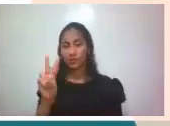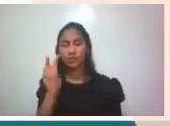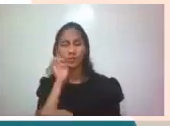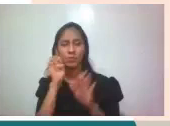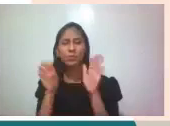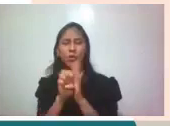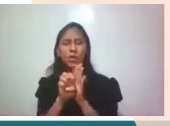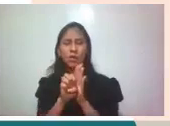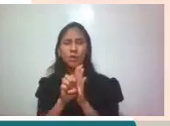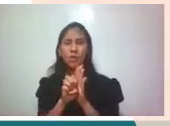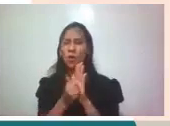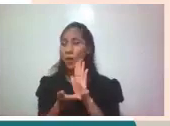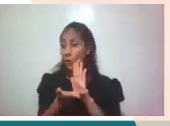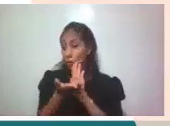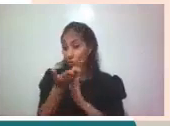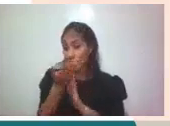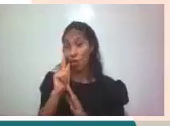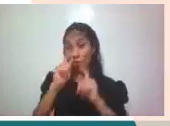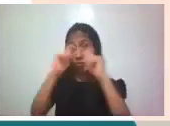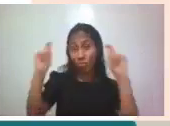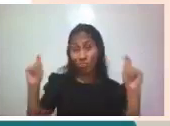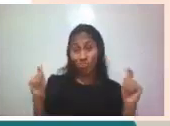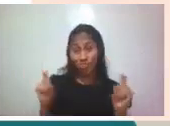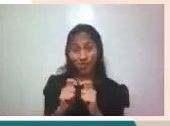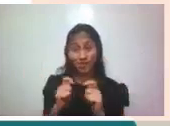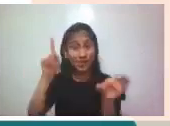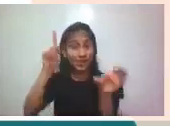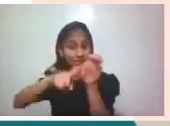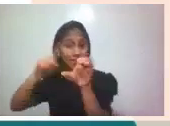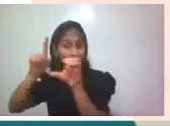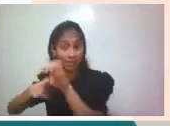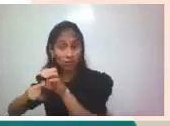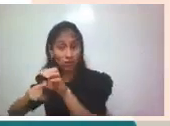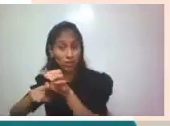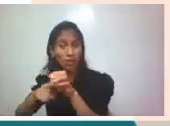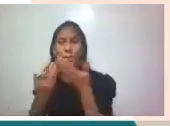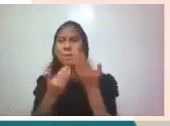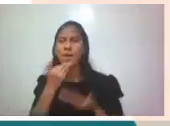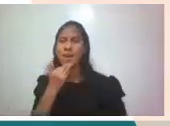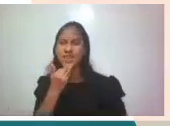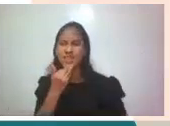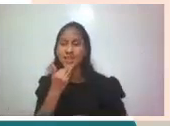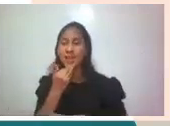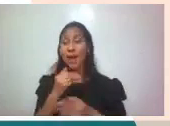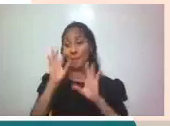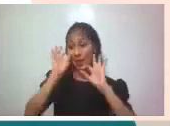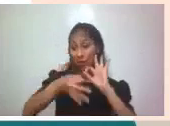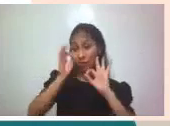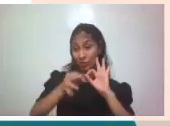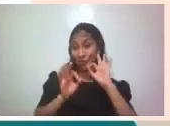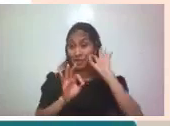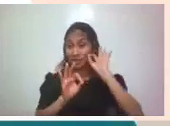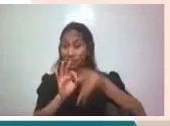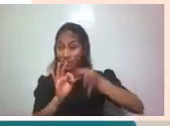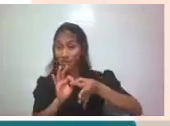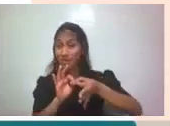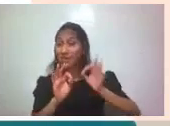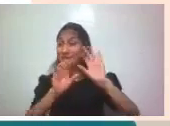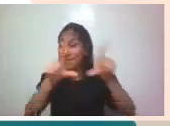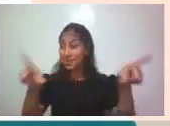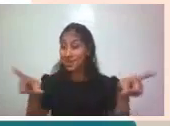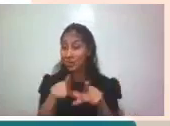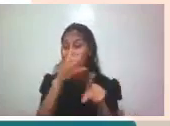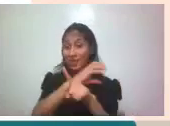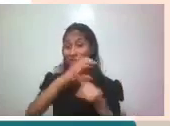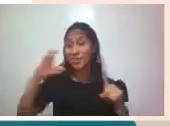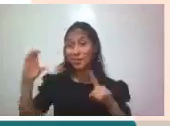hemos implementado un taller de capacitación para los intérpretes y traductores del Cusco, del Registro Nacional de Intérpretes y